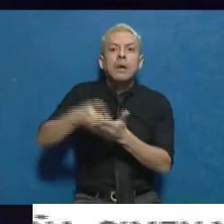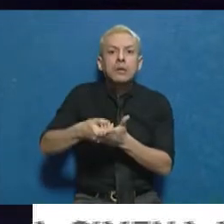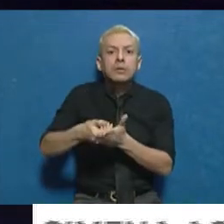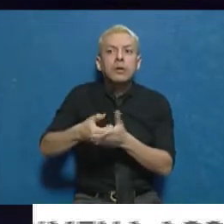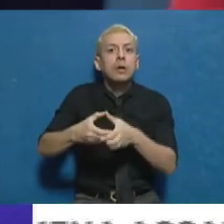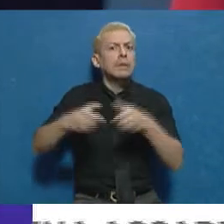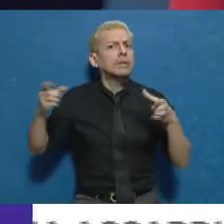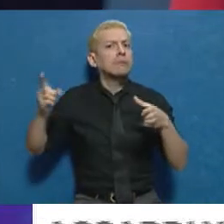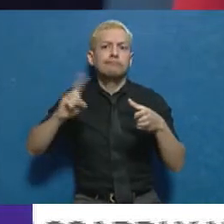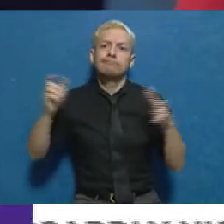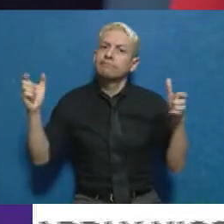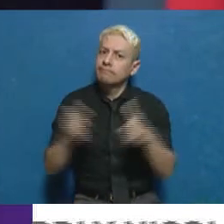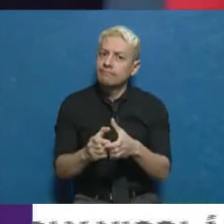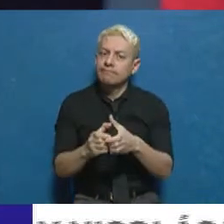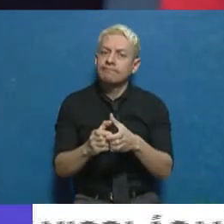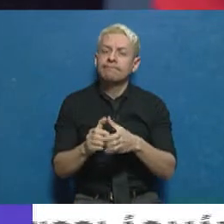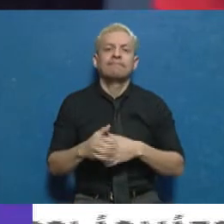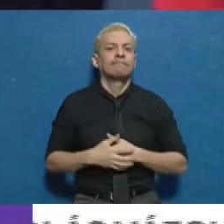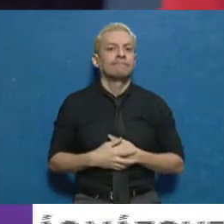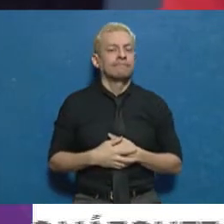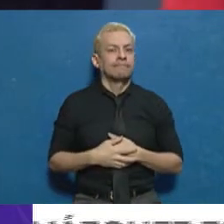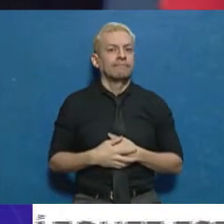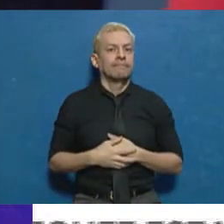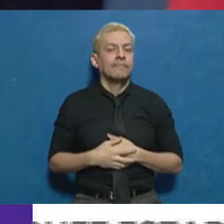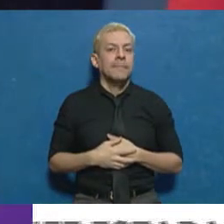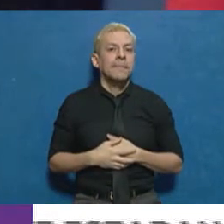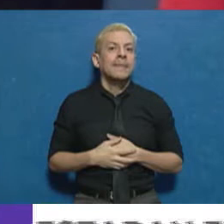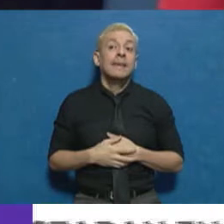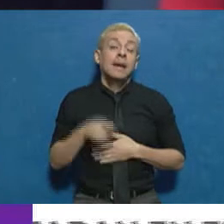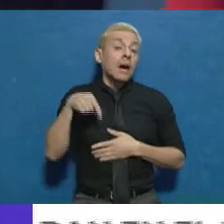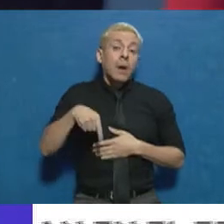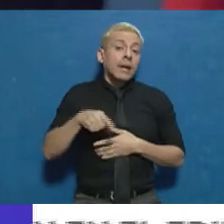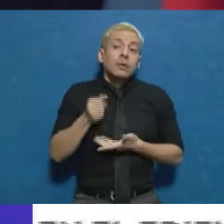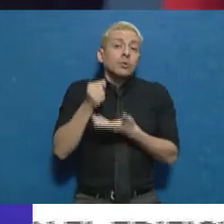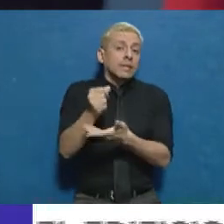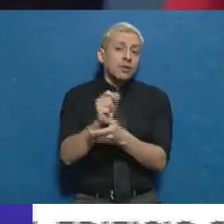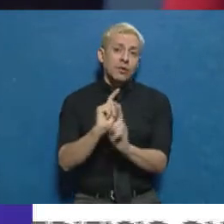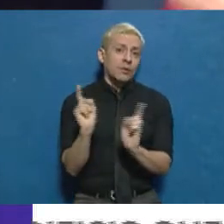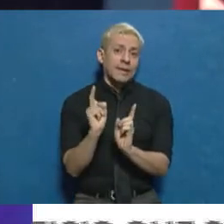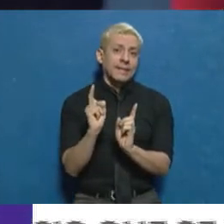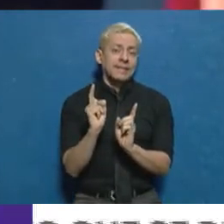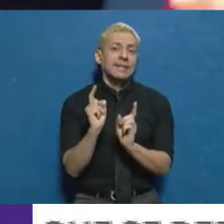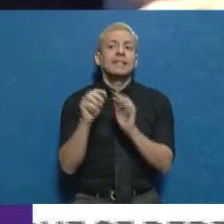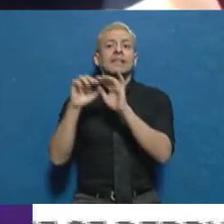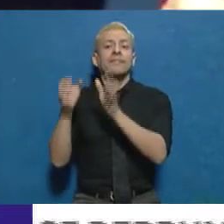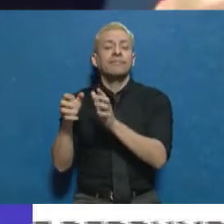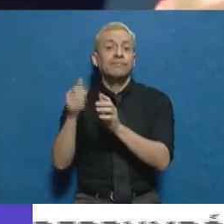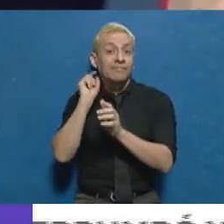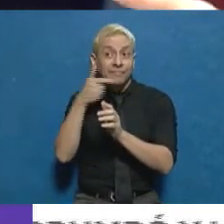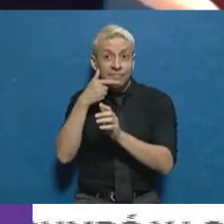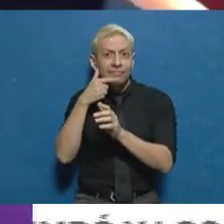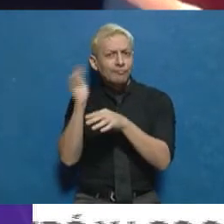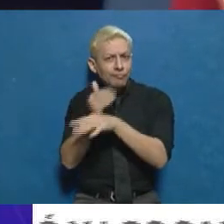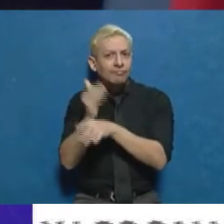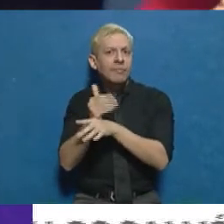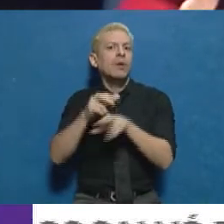que bajaron. Entonces, como no es un subsidio, las distribuidoras van a seguir cobrando